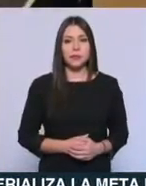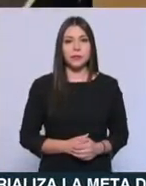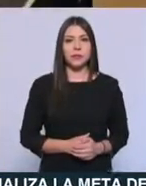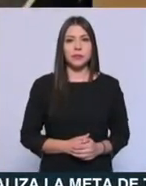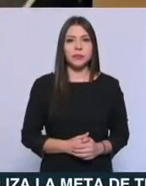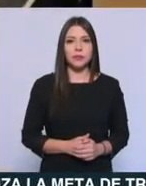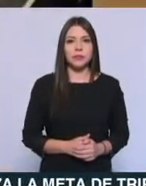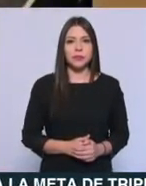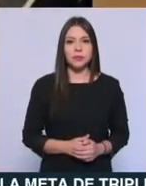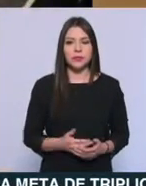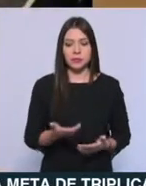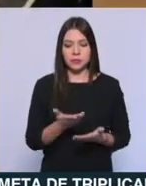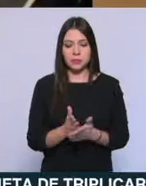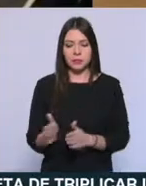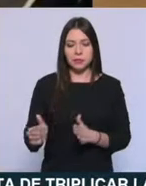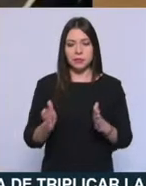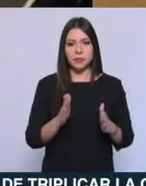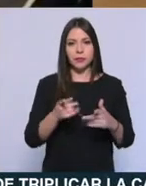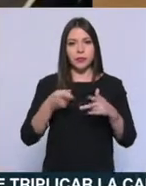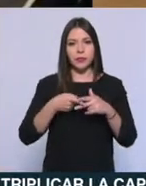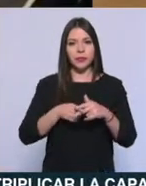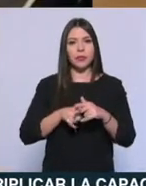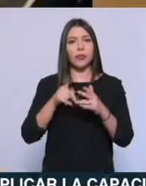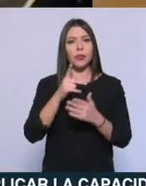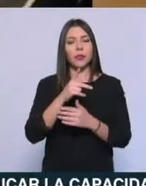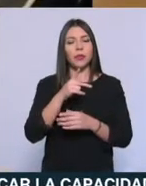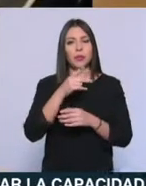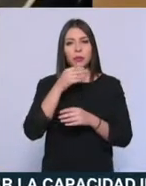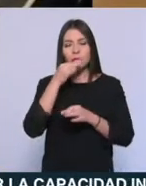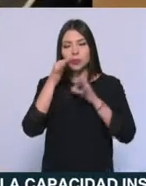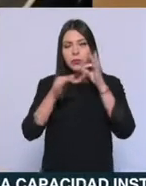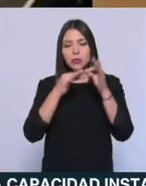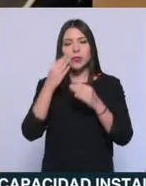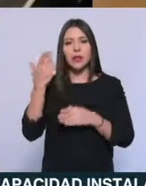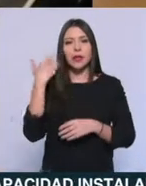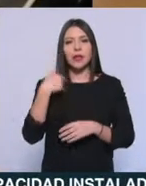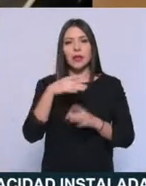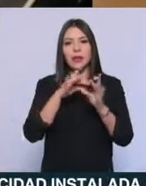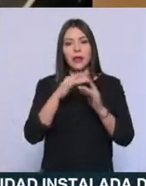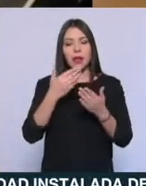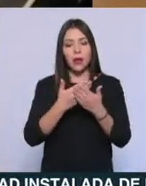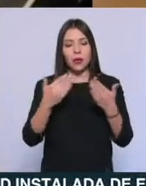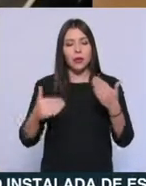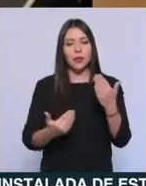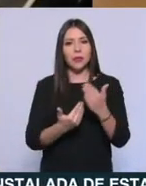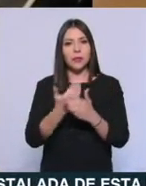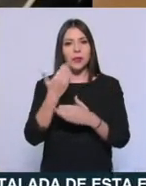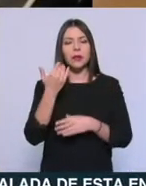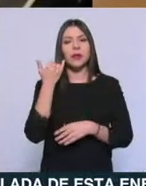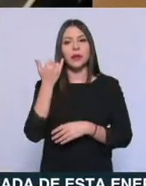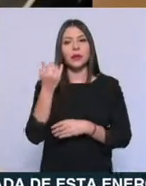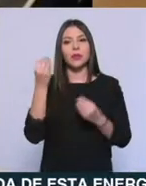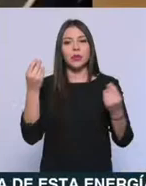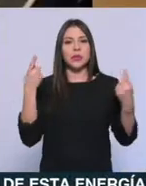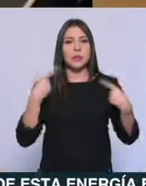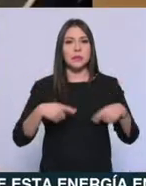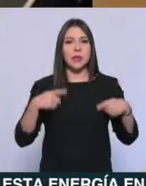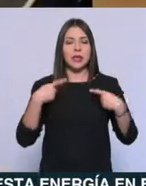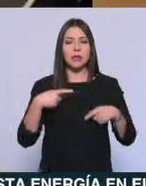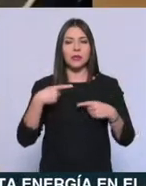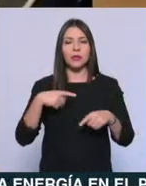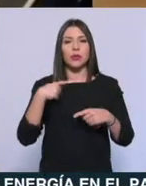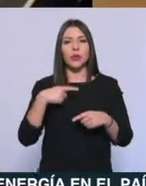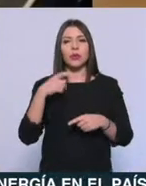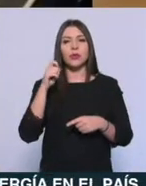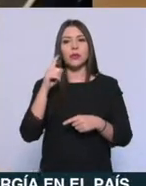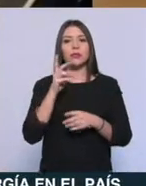Bueno, en otra información, también al arranque del programa yo le mencionaba que aún con luz de día y ante la mirada de una gran cantidad de automovilistas